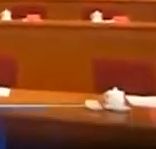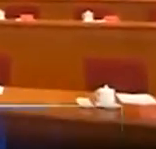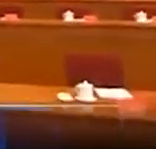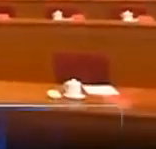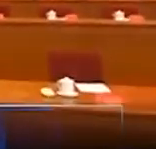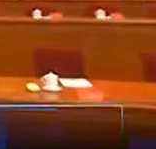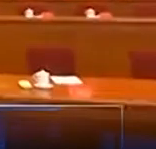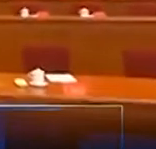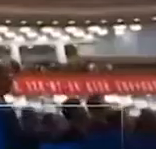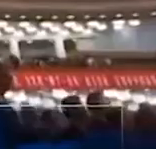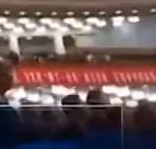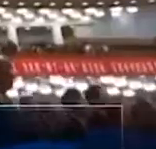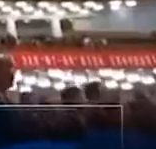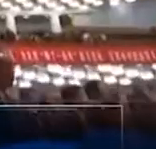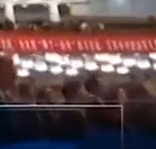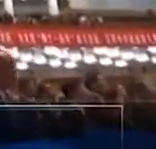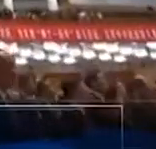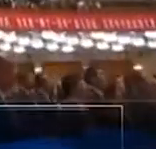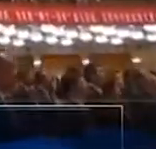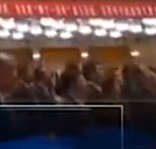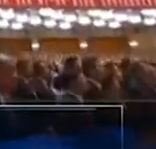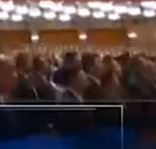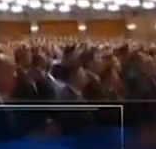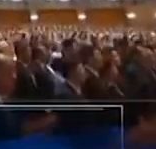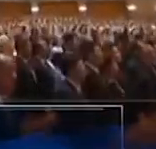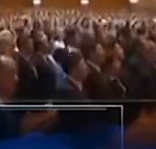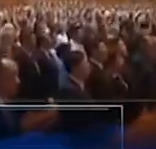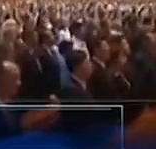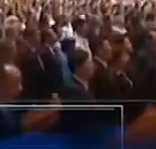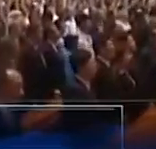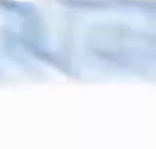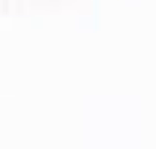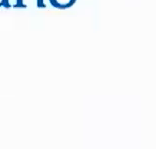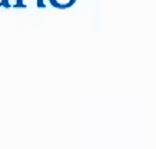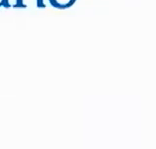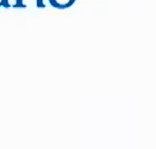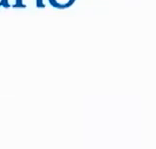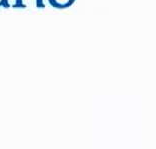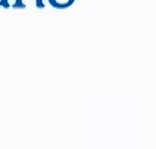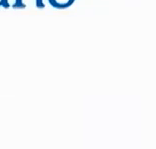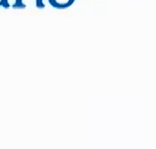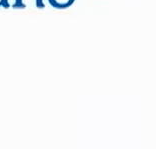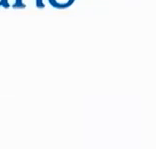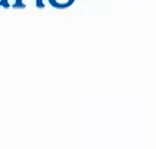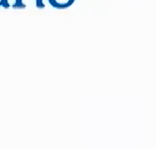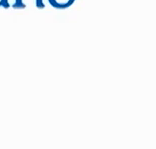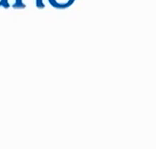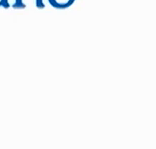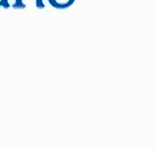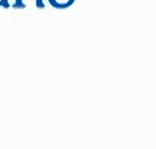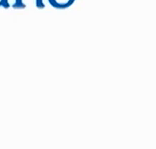asegura que ama la paz, pero que nunca comprometerá la soberanía de su país.